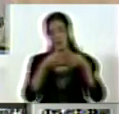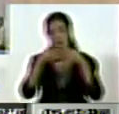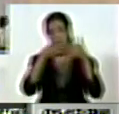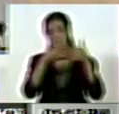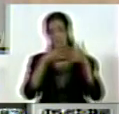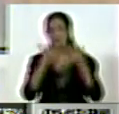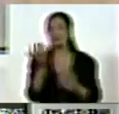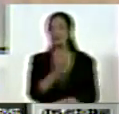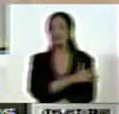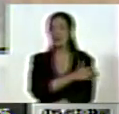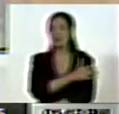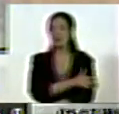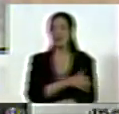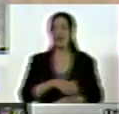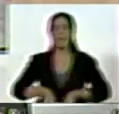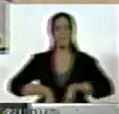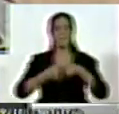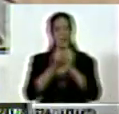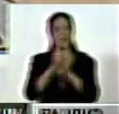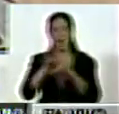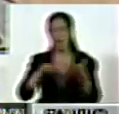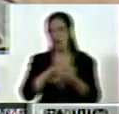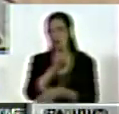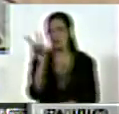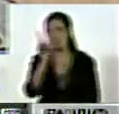con la oposición violenta y extremista en Venezuela.